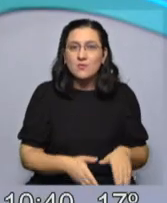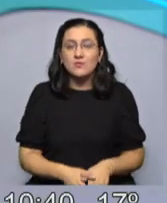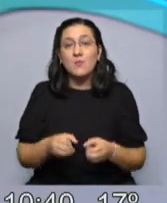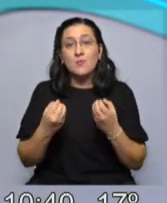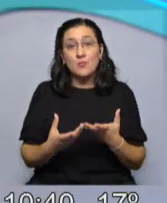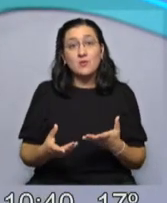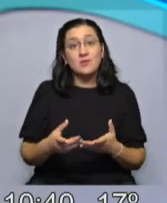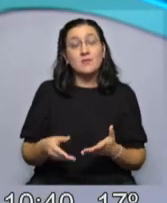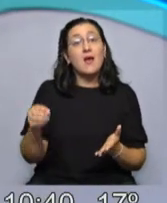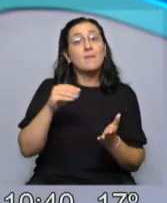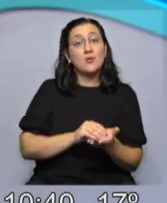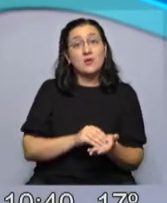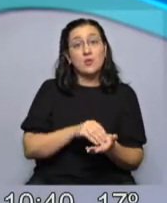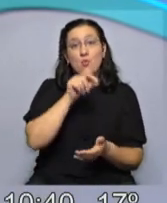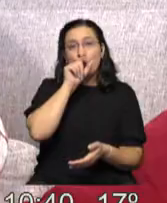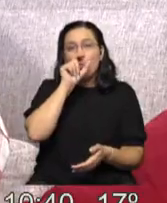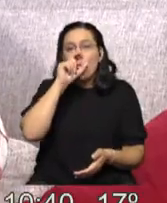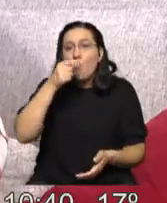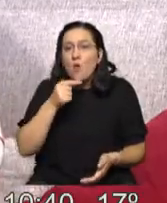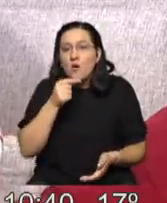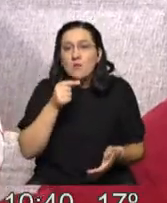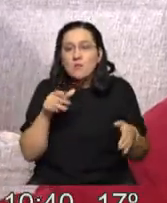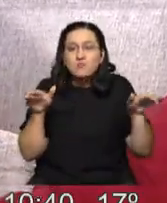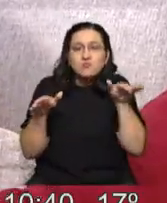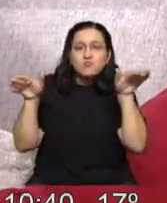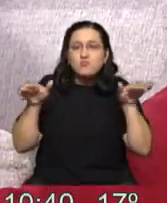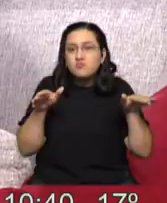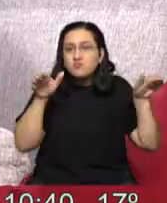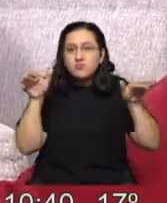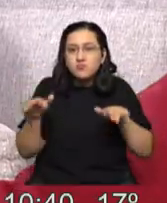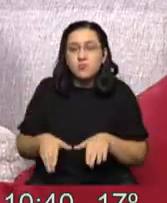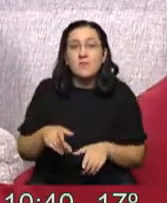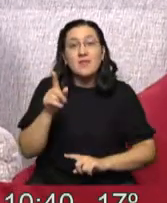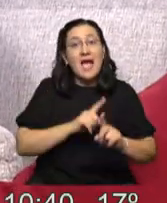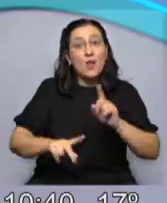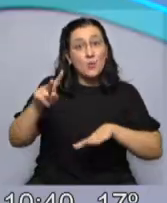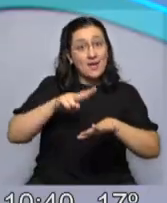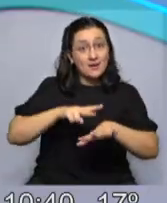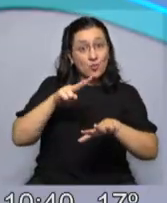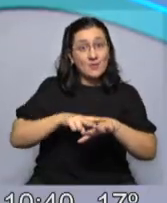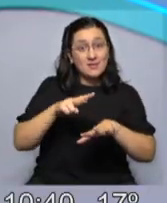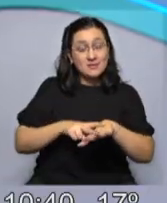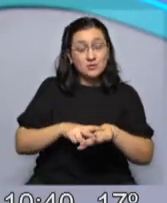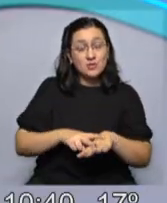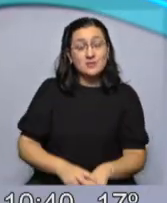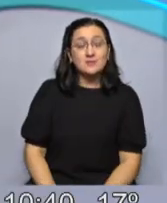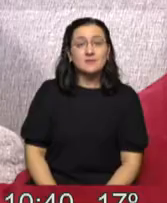vas a ponerle cuervitos a las cargamientos. Y tenemos algunas, algunas recomendaciones para esta